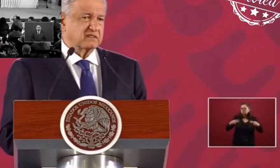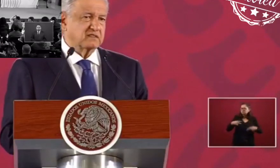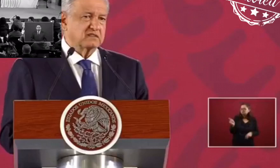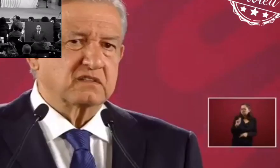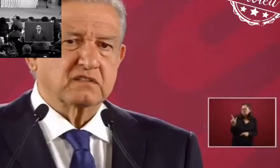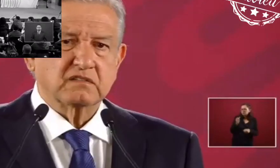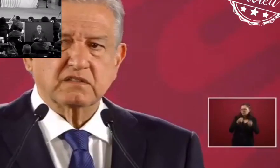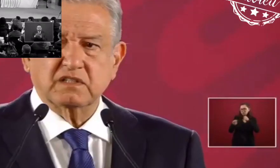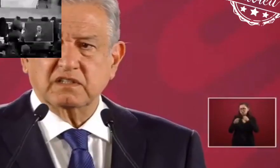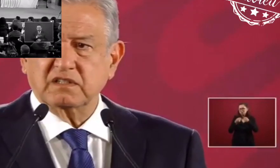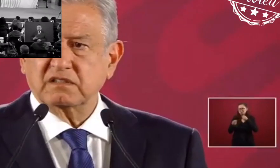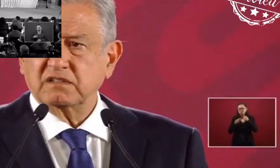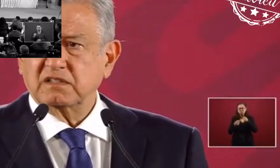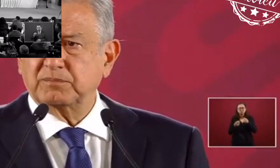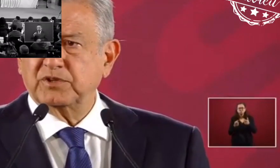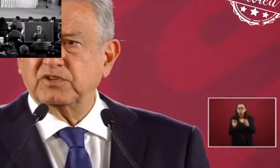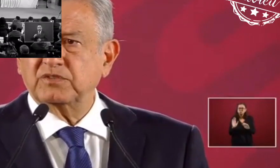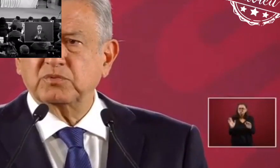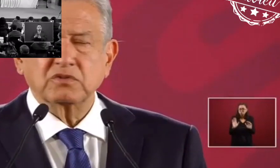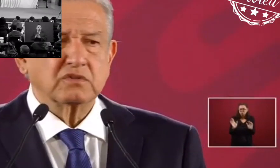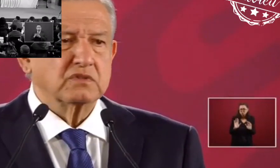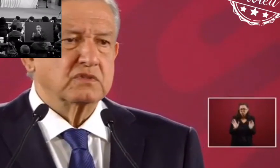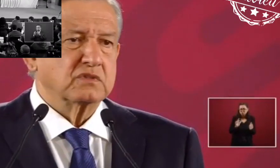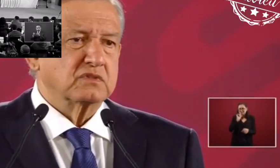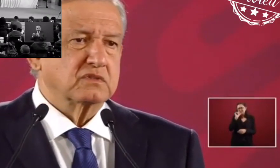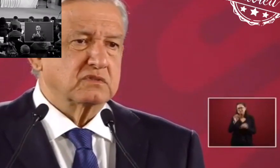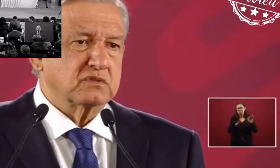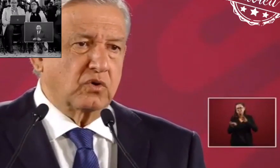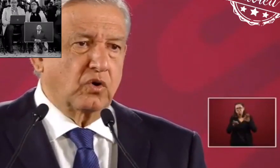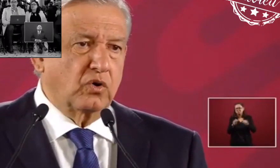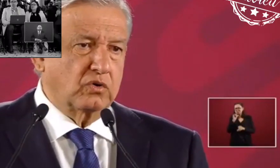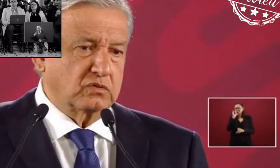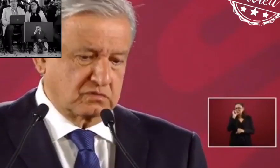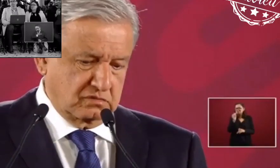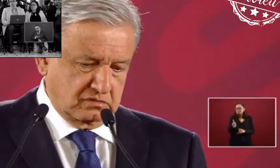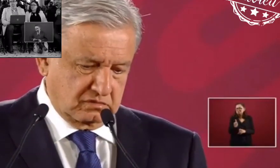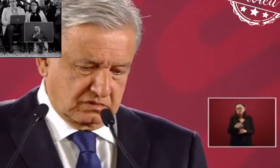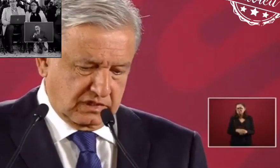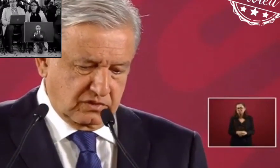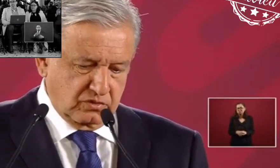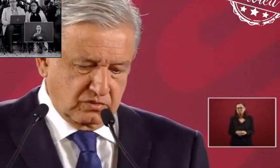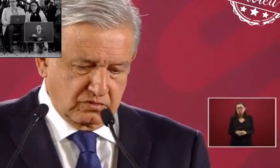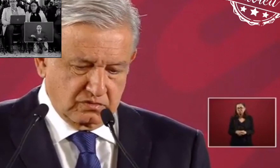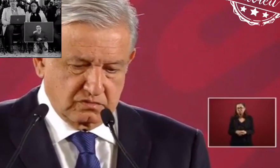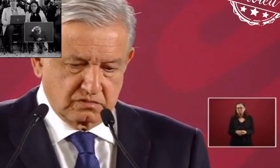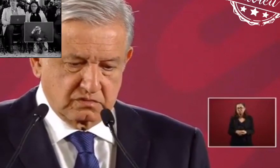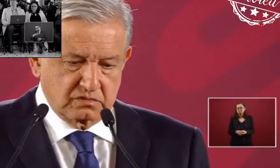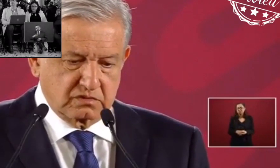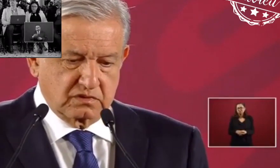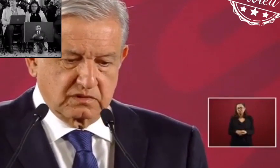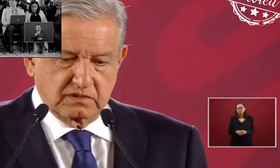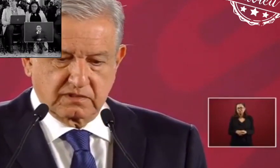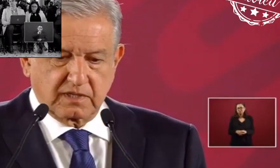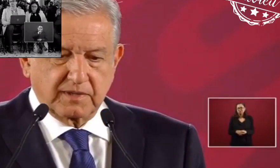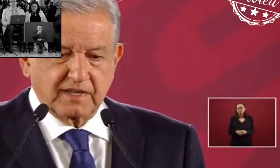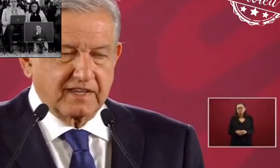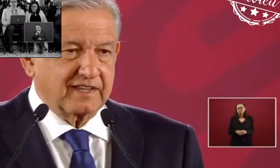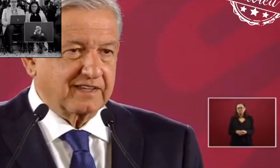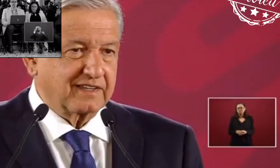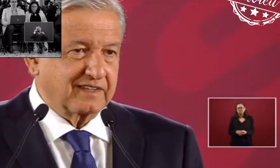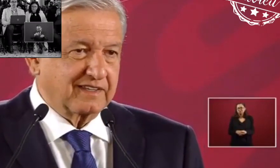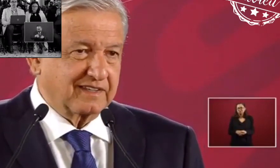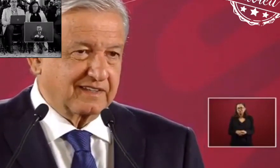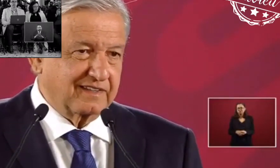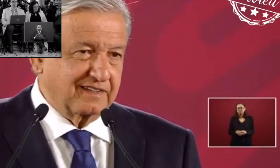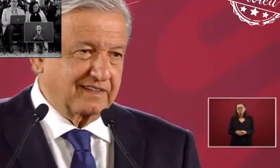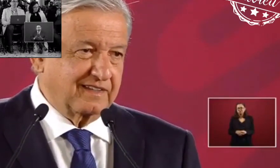profesionales. Gracias, señor presidente. Sandra Guerrera, de Grupo Lanza Comunicaciones. Señor presidente, muchos mexicanos estamos muy preocupados y ocupados también,